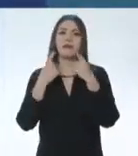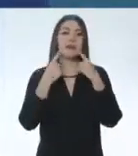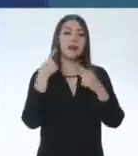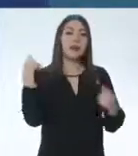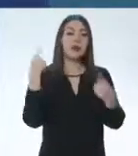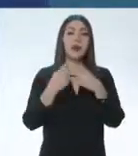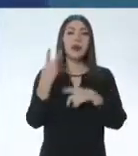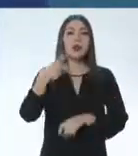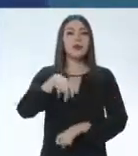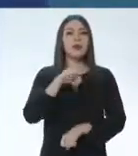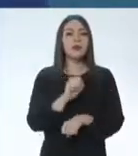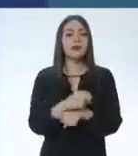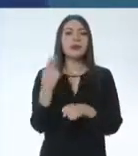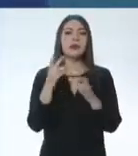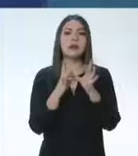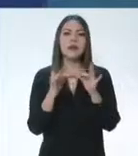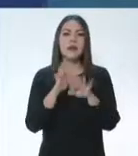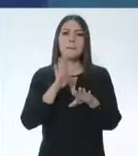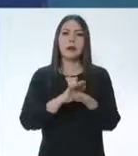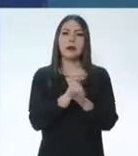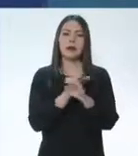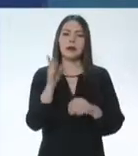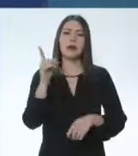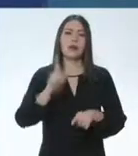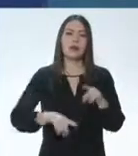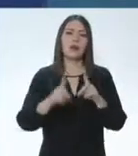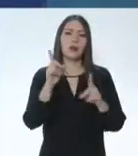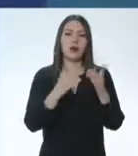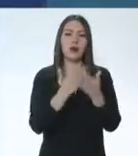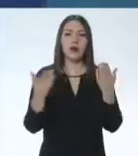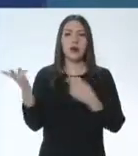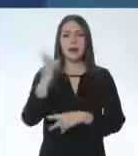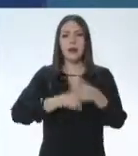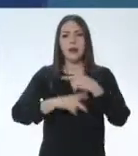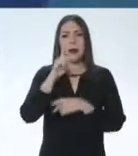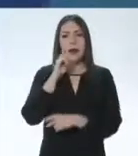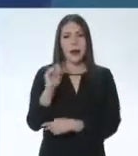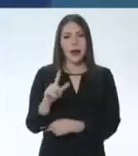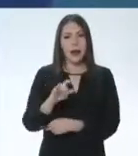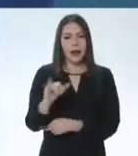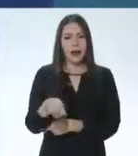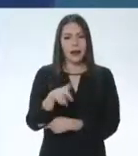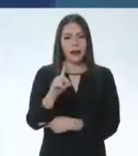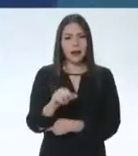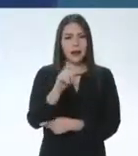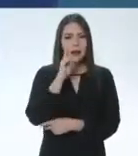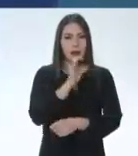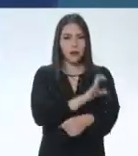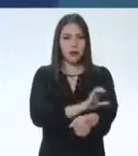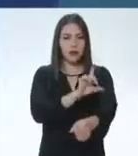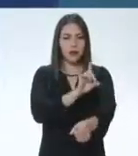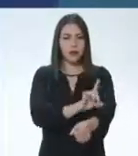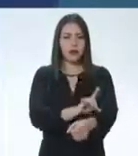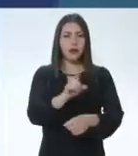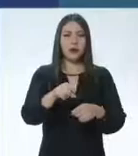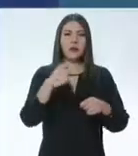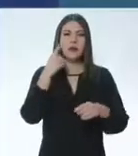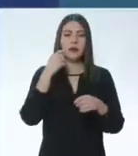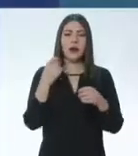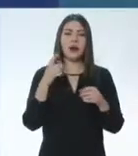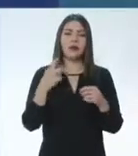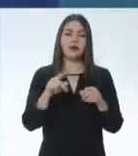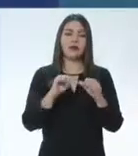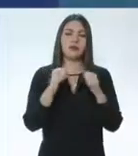semanas. Para aclarar algunas dudas de este tema, pues nos acompaña el día de hoy Alejandra Padilla. Ella es coordinadora ejecutiva de la organización X